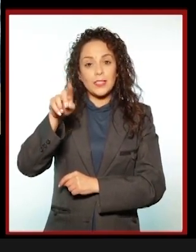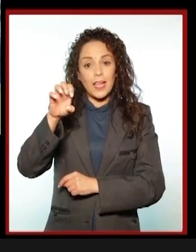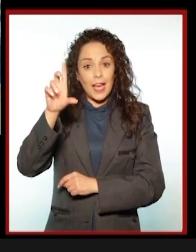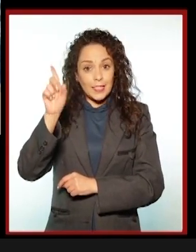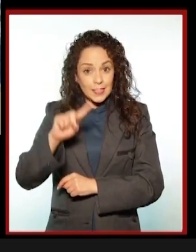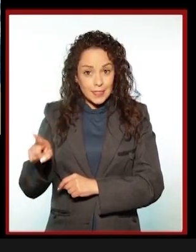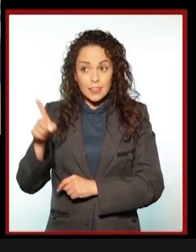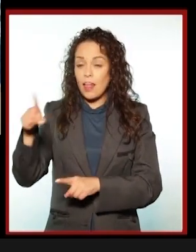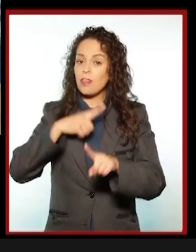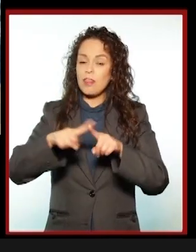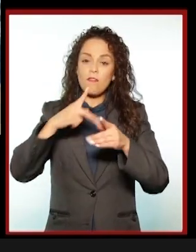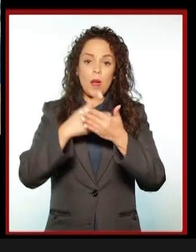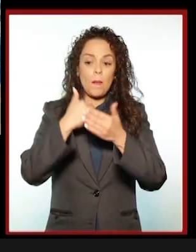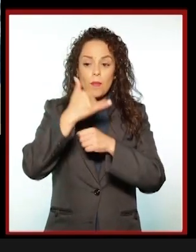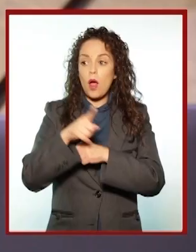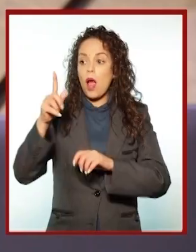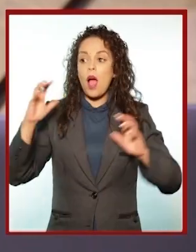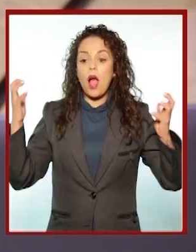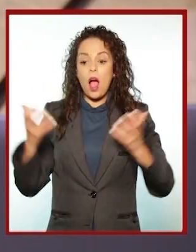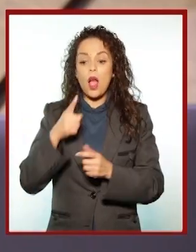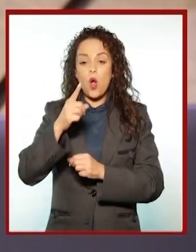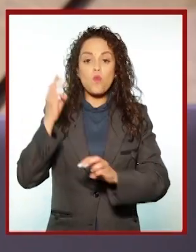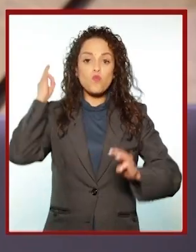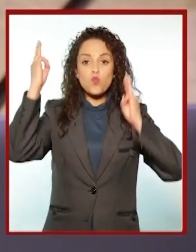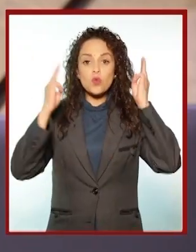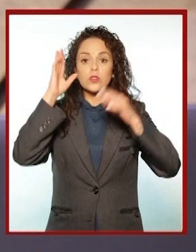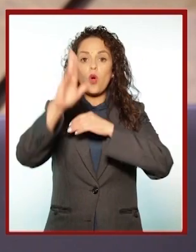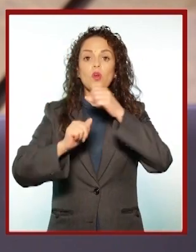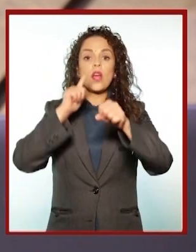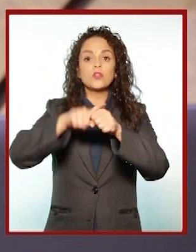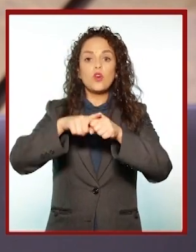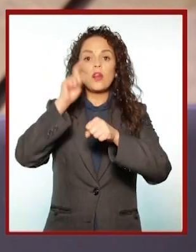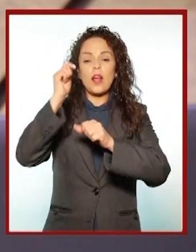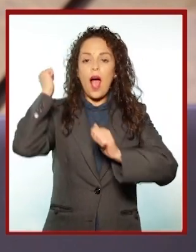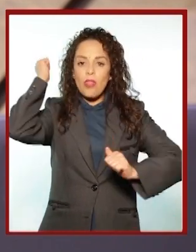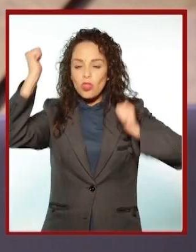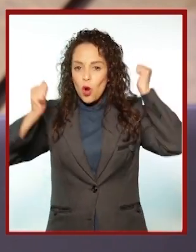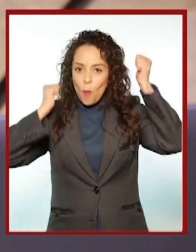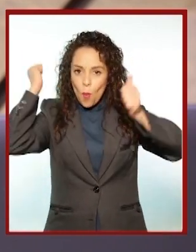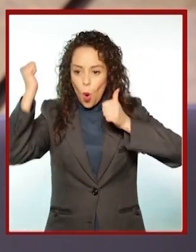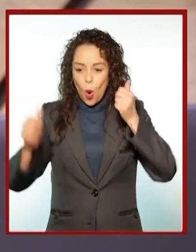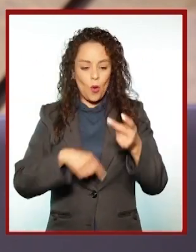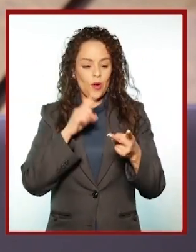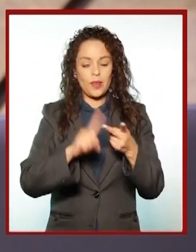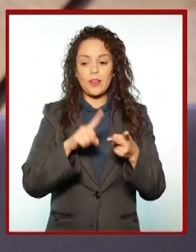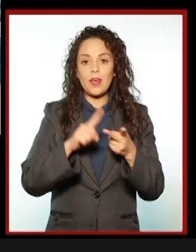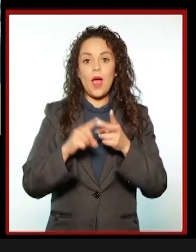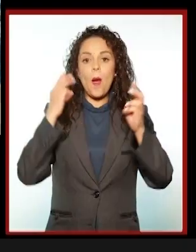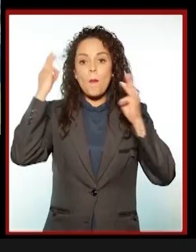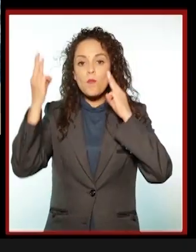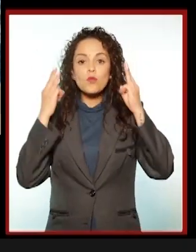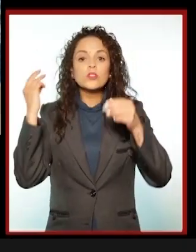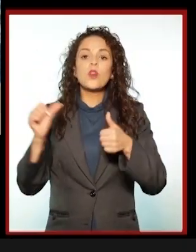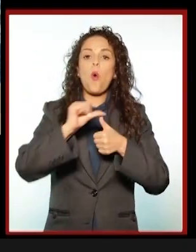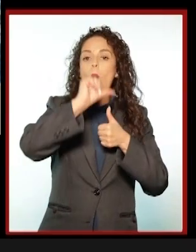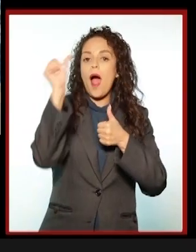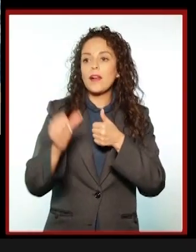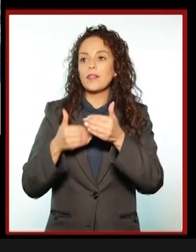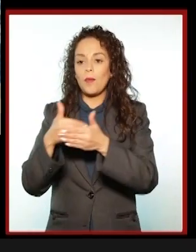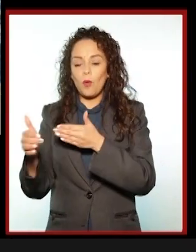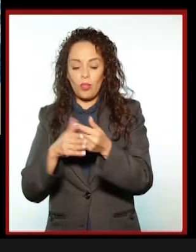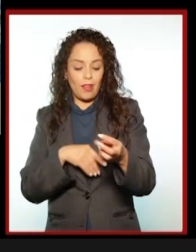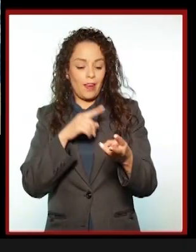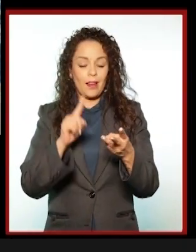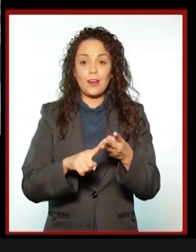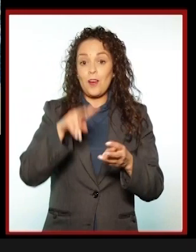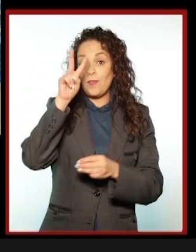una revisión a proyectos. Él realizó el Museo Nacional de Antropología, el Museo de Arte